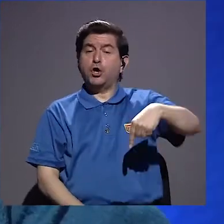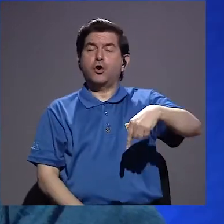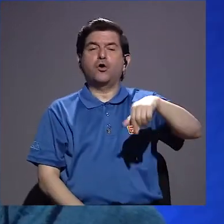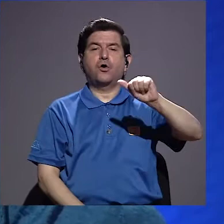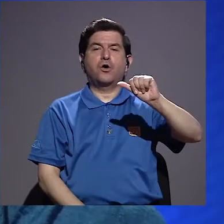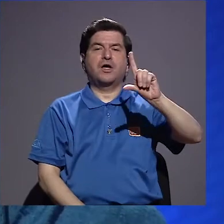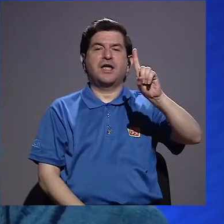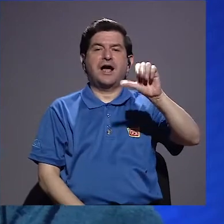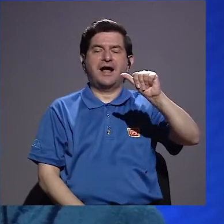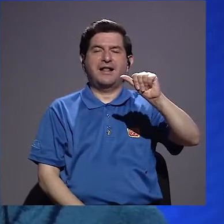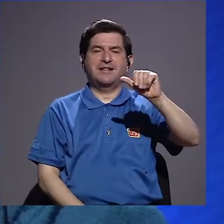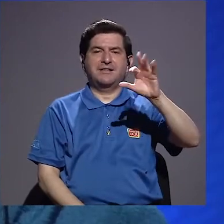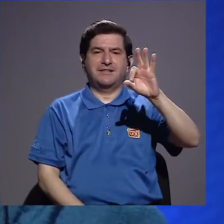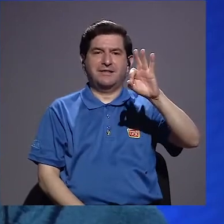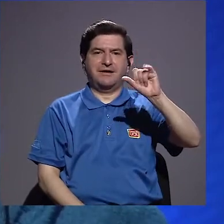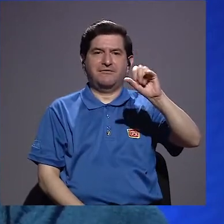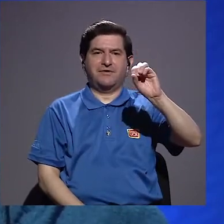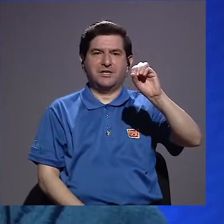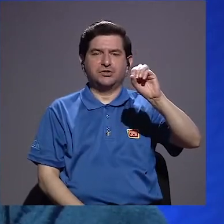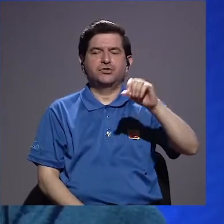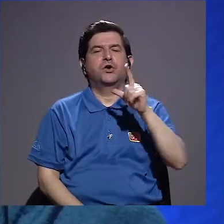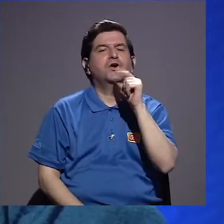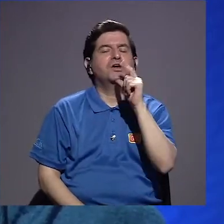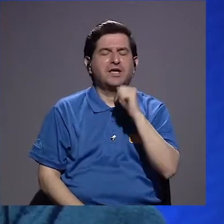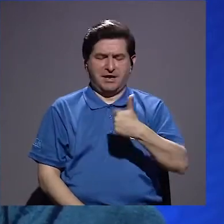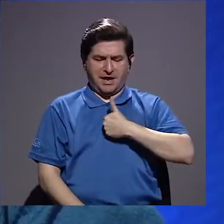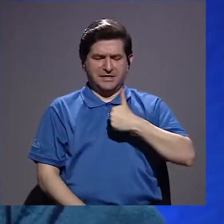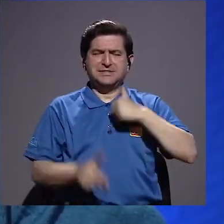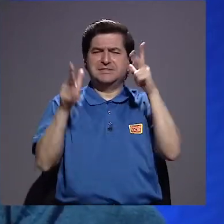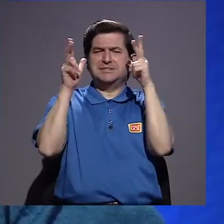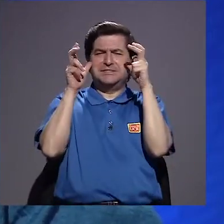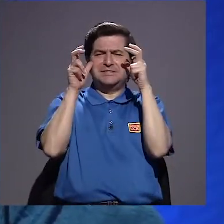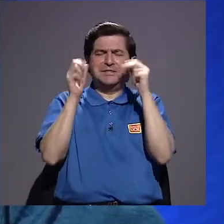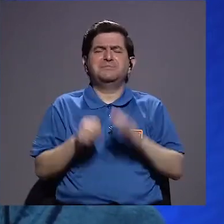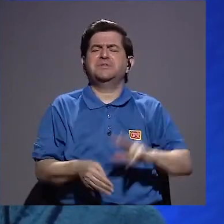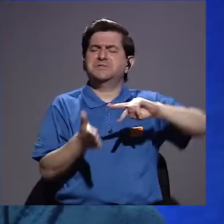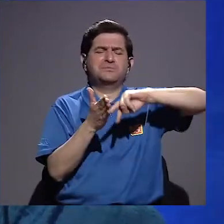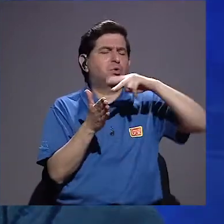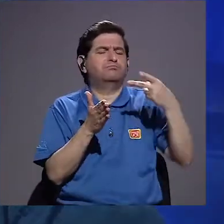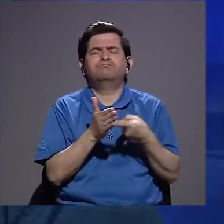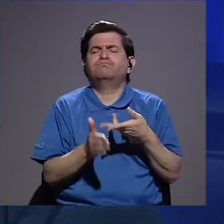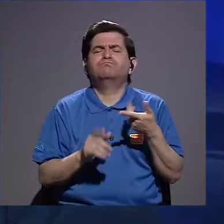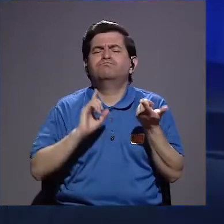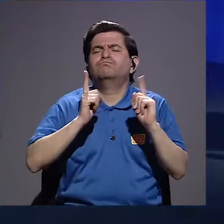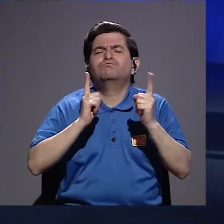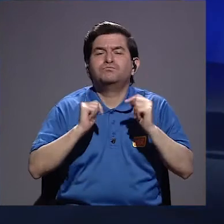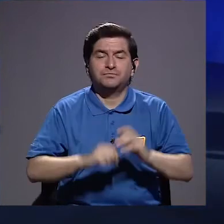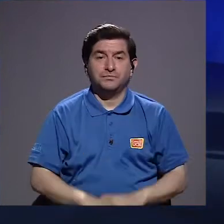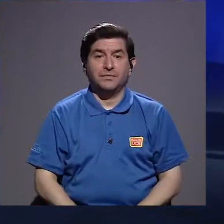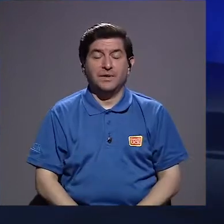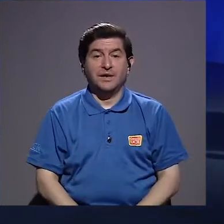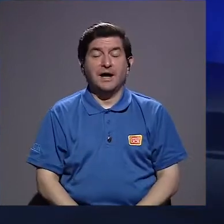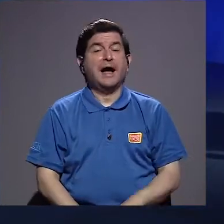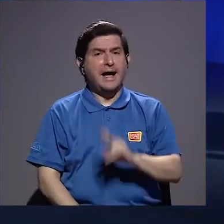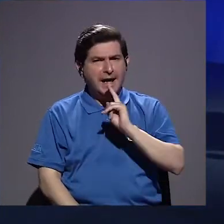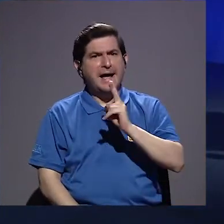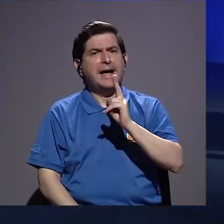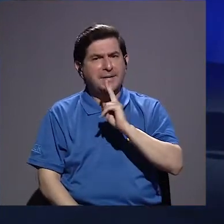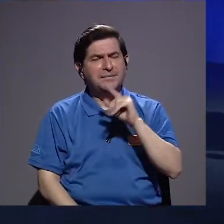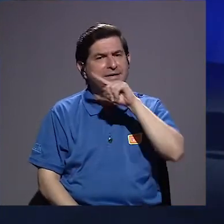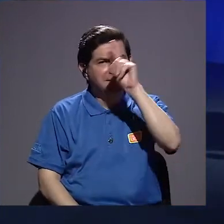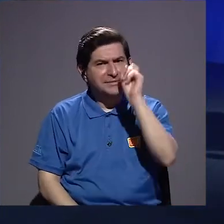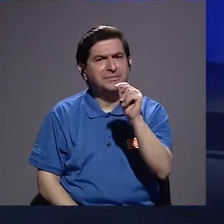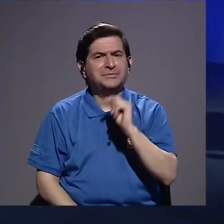Facio? ¿Cómo se autopercibe? ¿Cómo se autodefine? Ah, cierto, que eso era bueno, yo